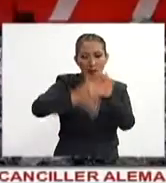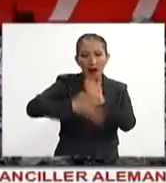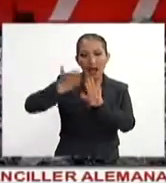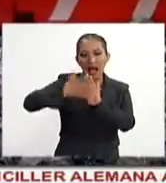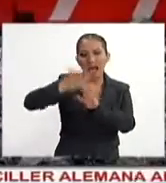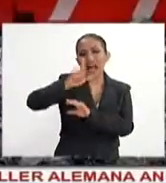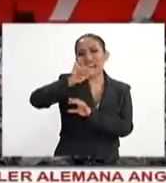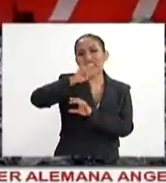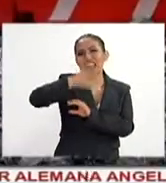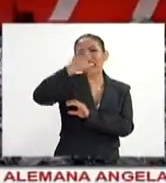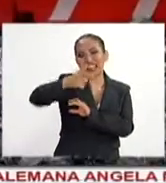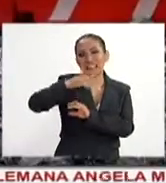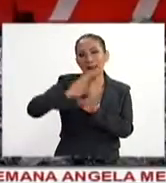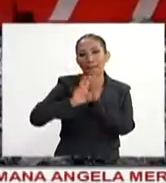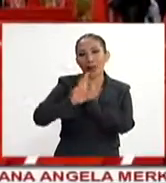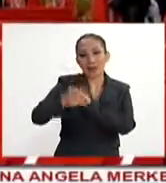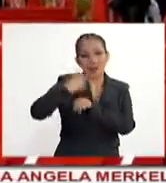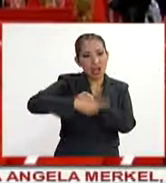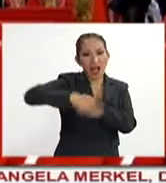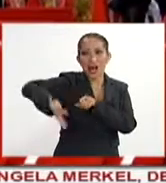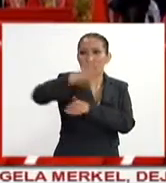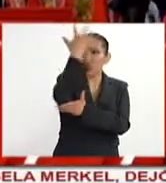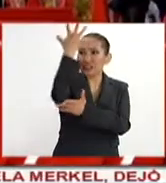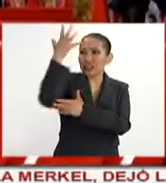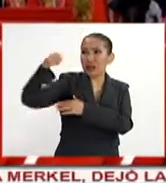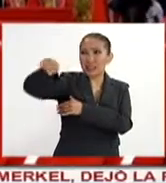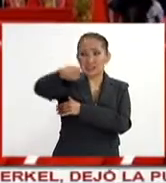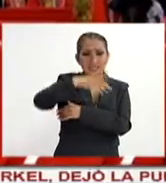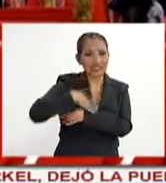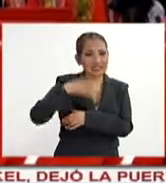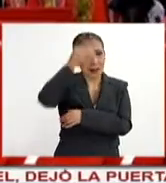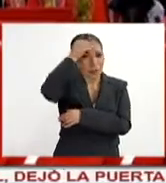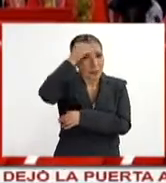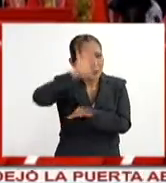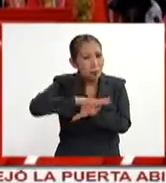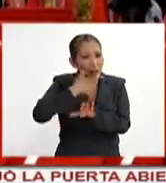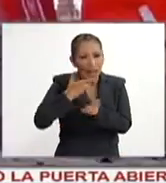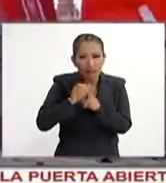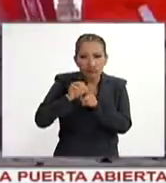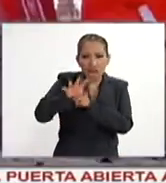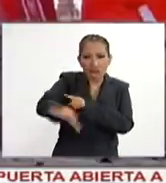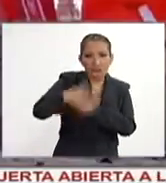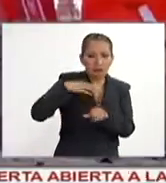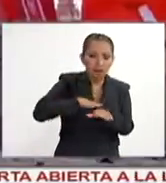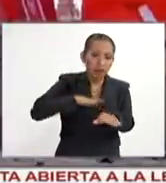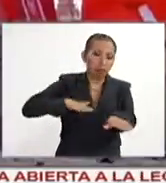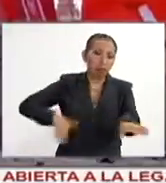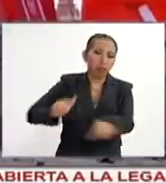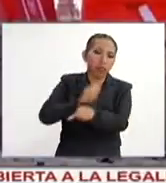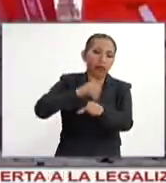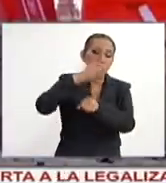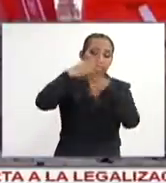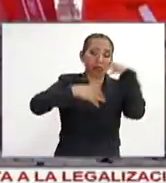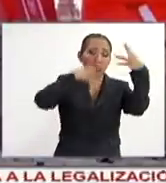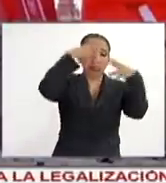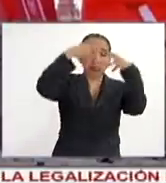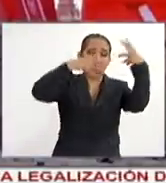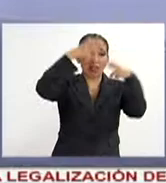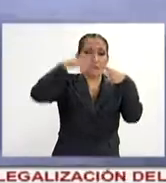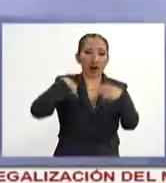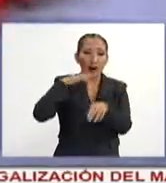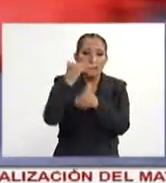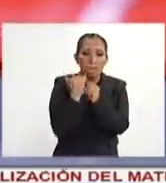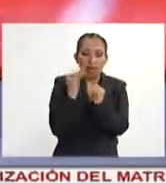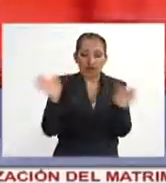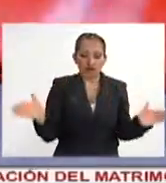línea 7 de Metrobús causa daños al bosque de Chapultepec, ya que están generando tránsito vehicular y contaminación por la